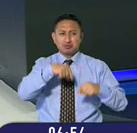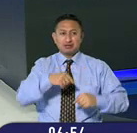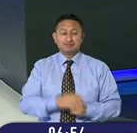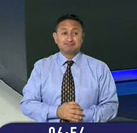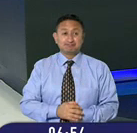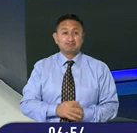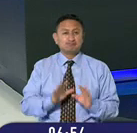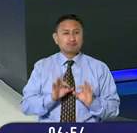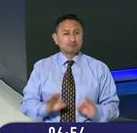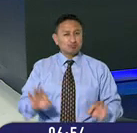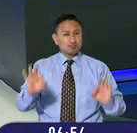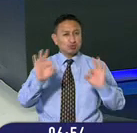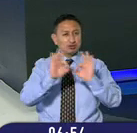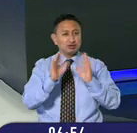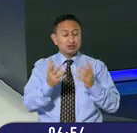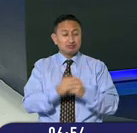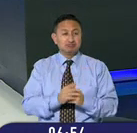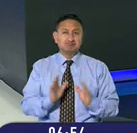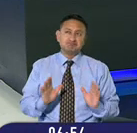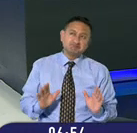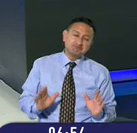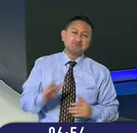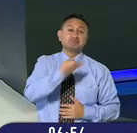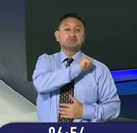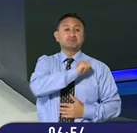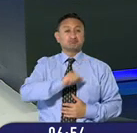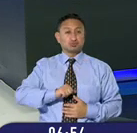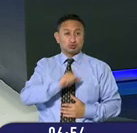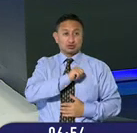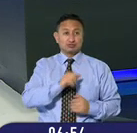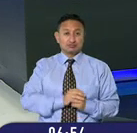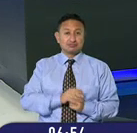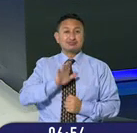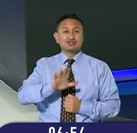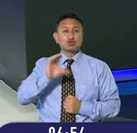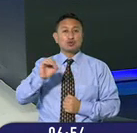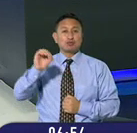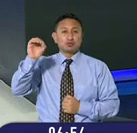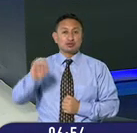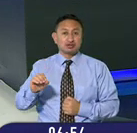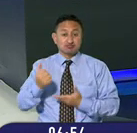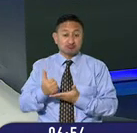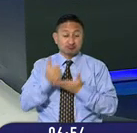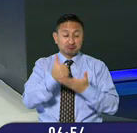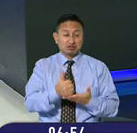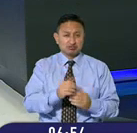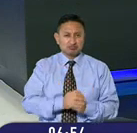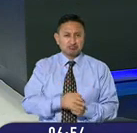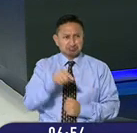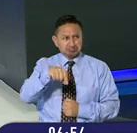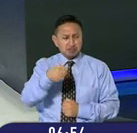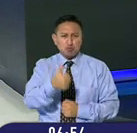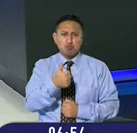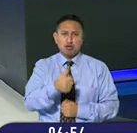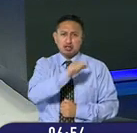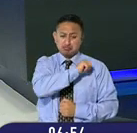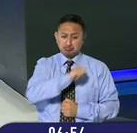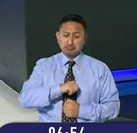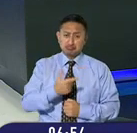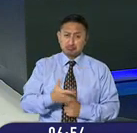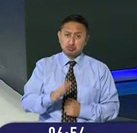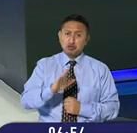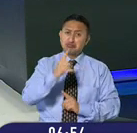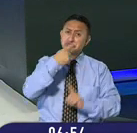la actitud es el, yo diría, el 50% de lo que uno hace. Claro que sí, con buena actitud, con optimismo